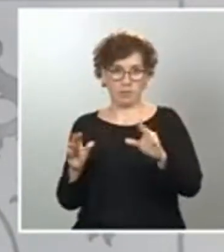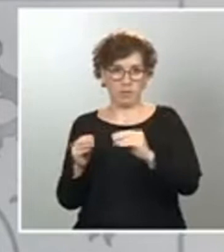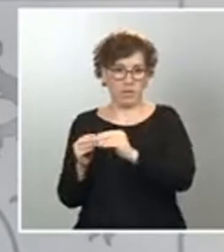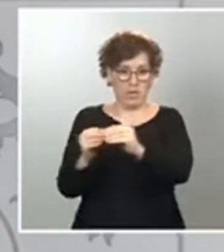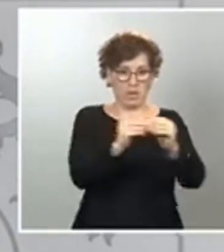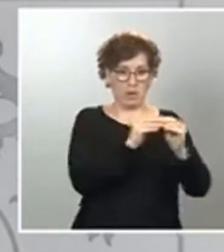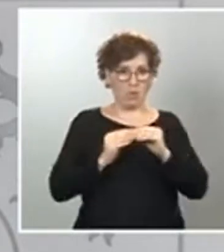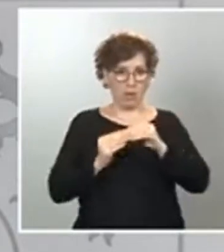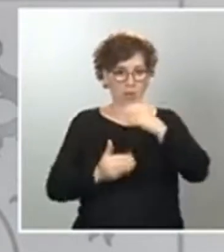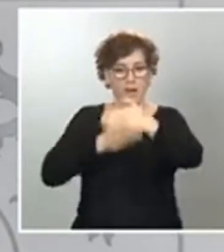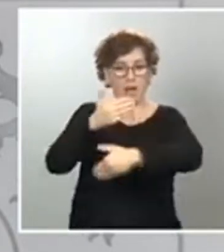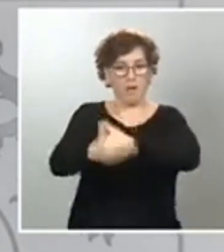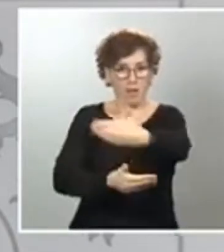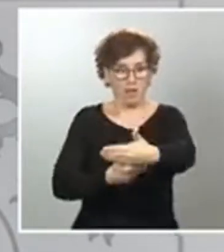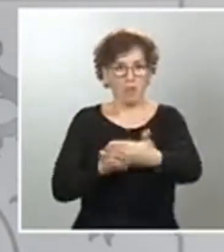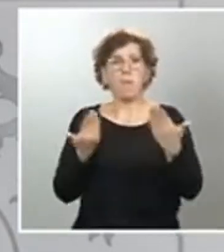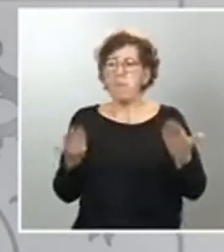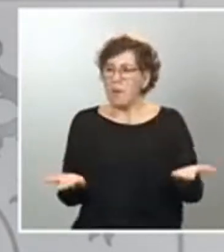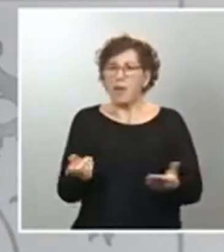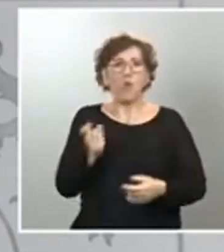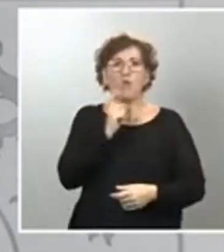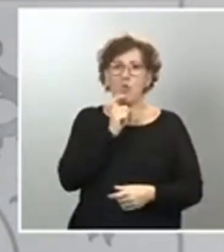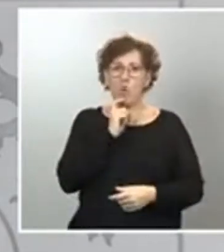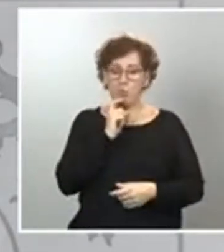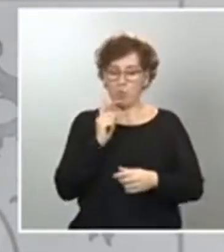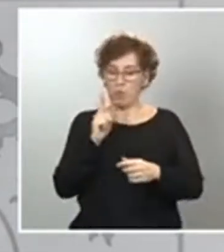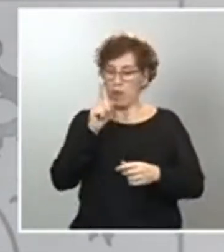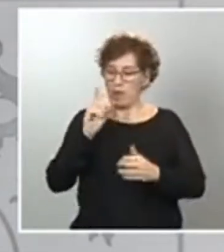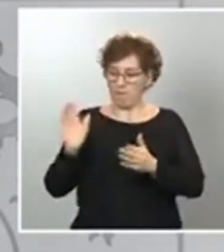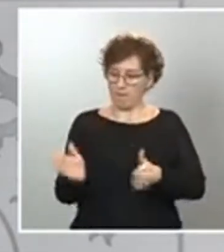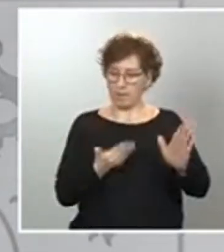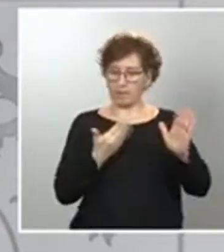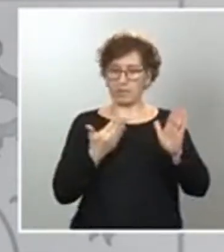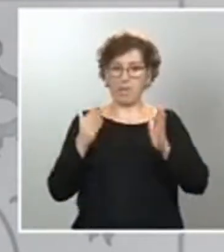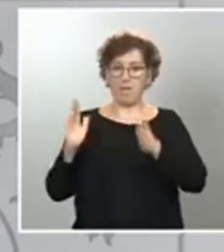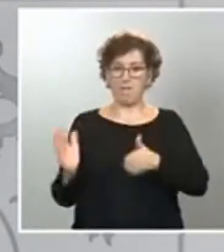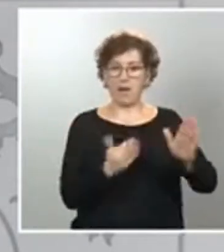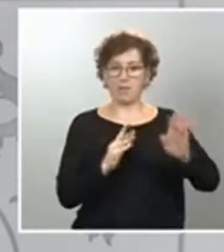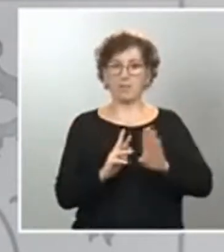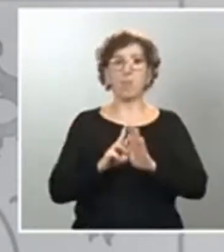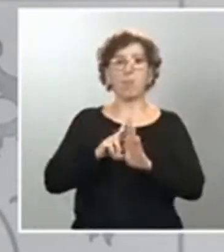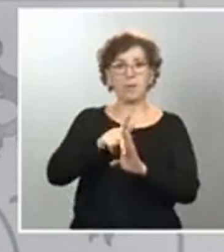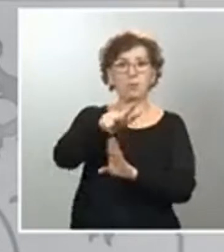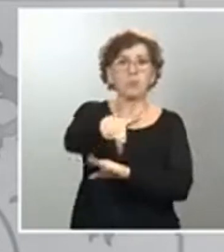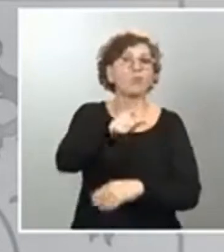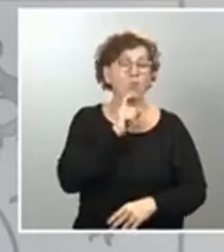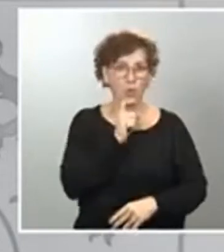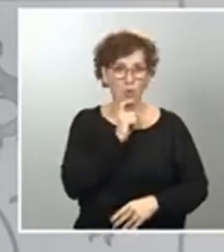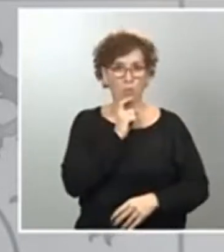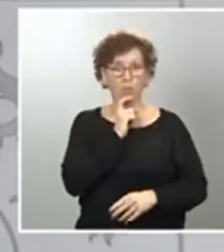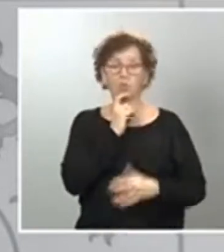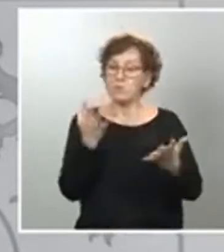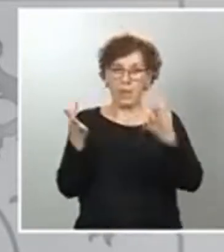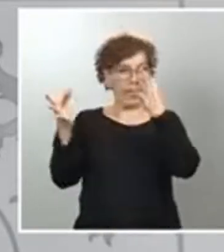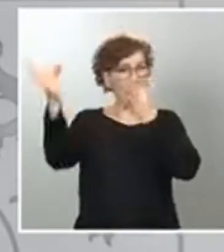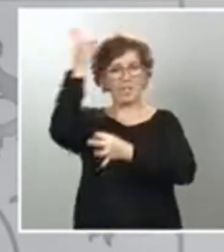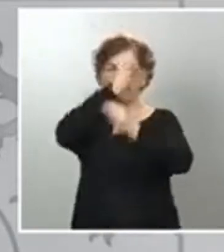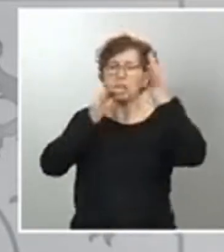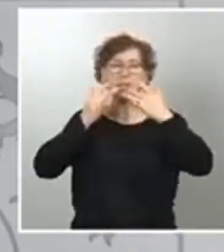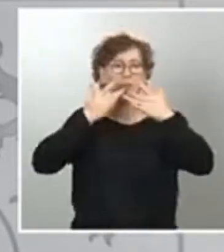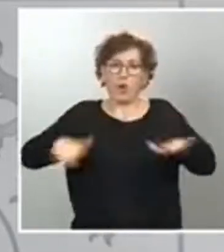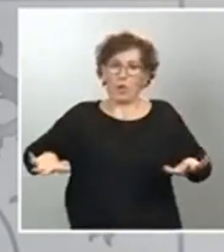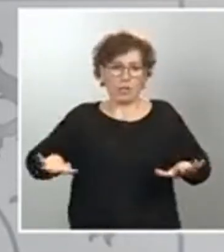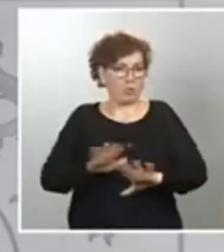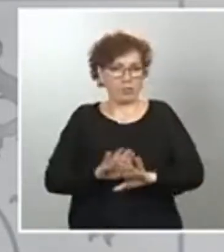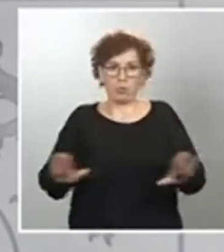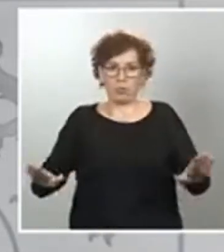determinará el avance entre una u otra fase en cada lugar. Y la respuesta es clara, en base a criterios objetivos. Es decir,